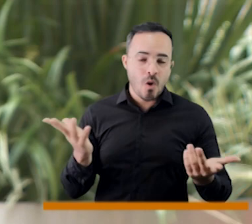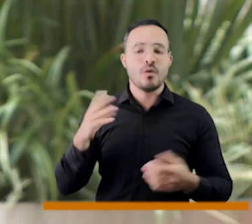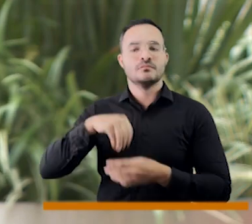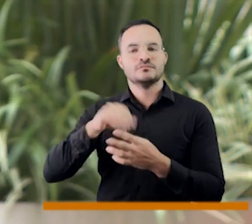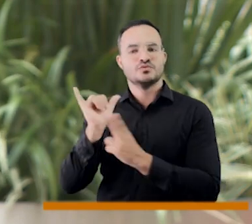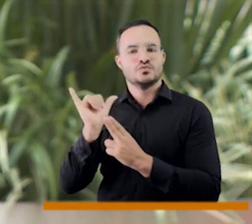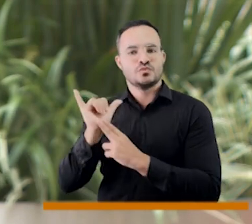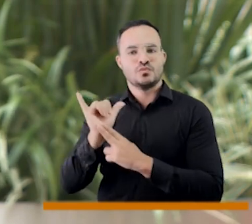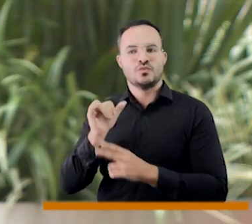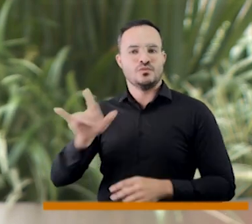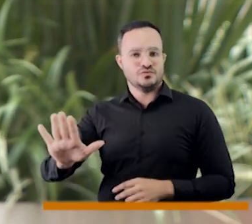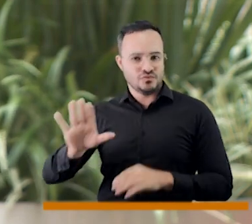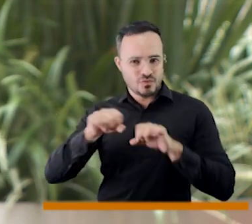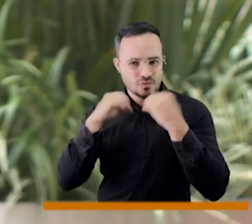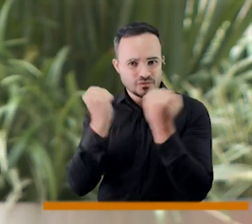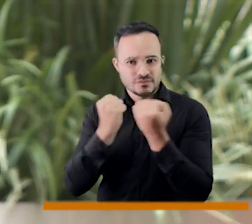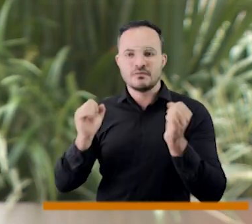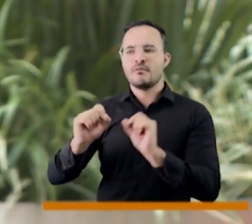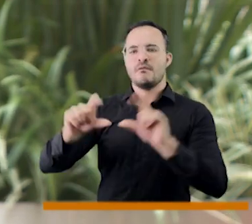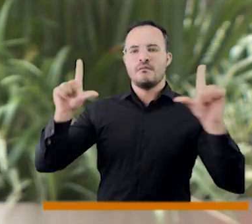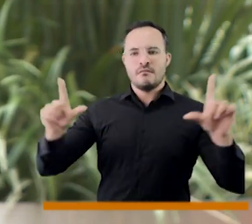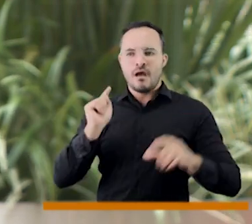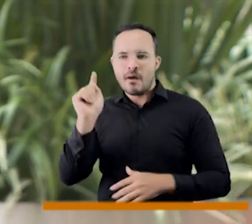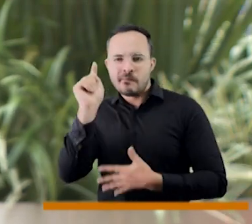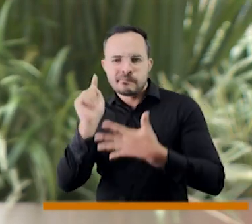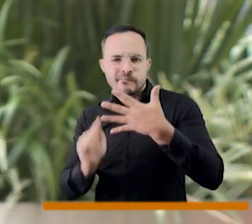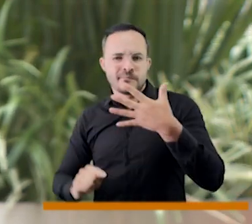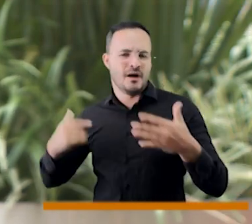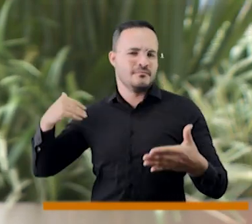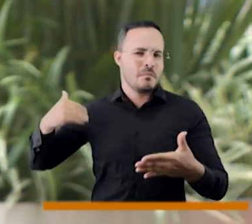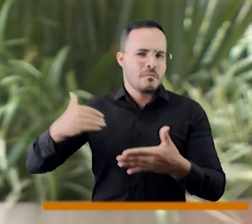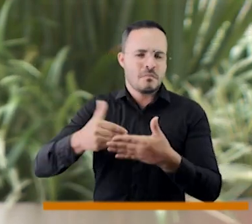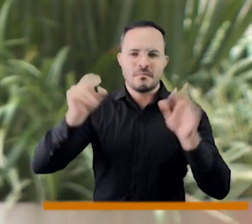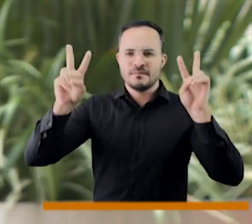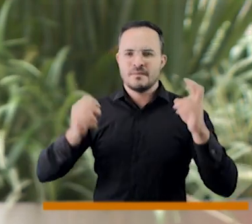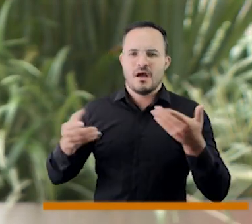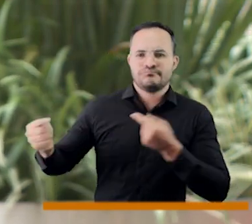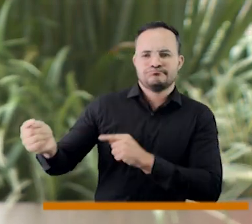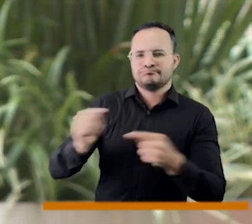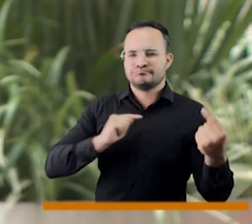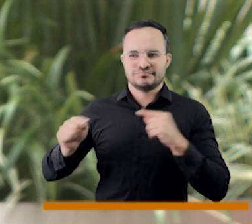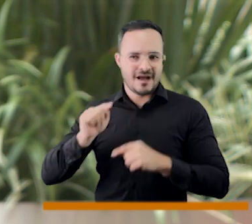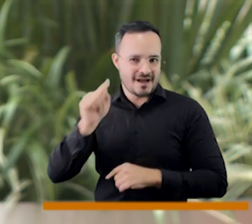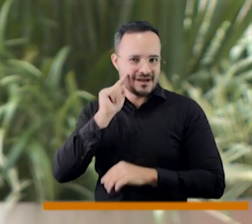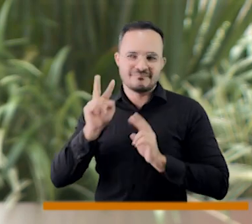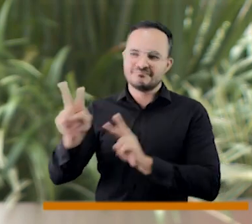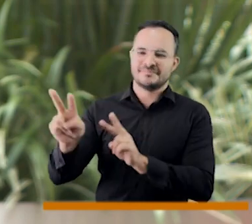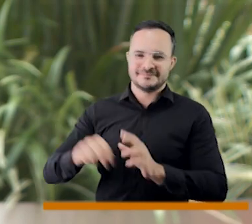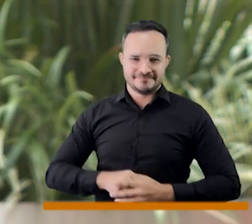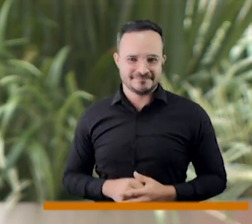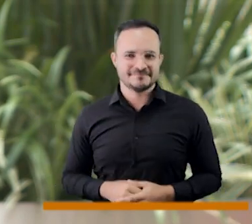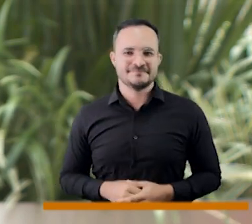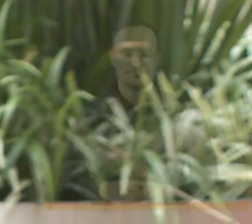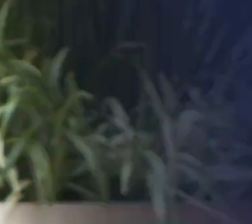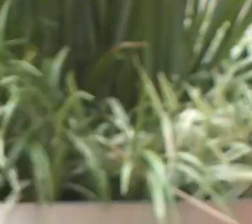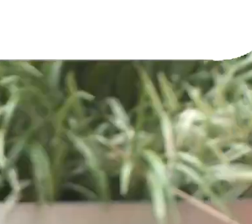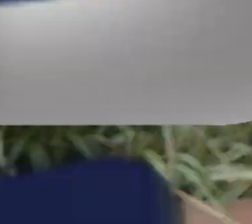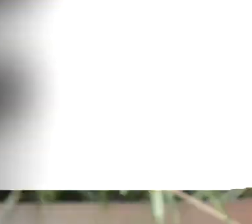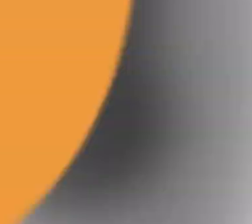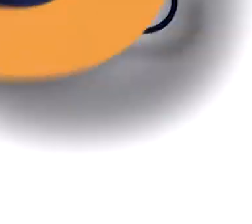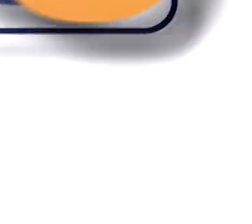www.consejodemedellin.gov.com y en nuestra página de YouTube, Consejo de Medellín, usted puede ver en detalle los temas que fueron de interés para los concejales de